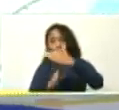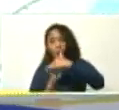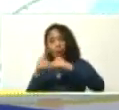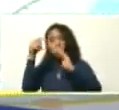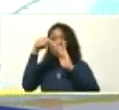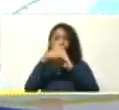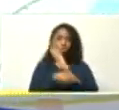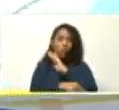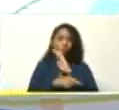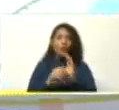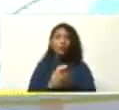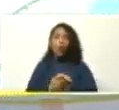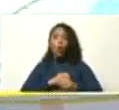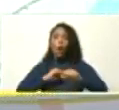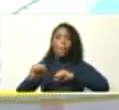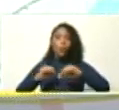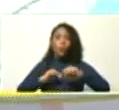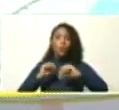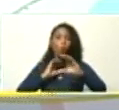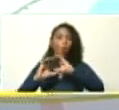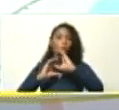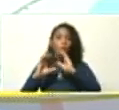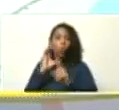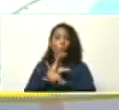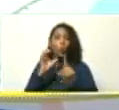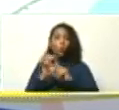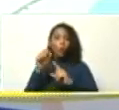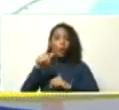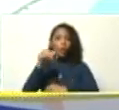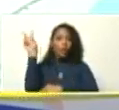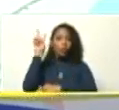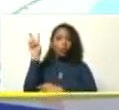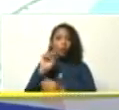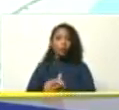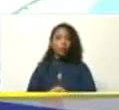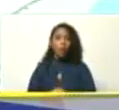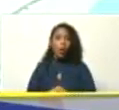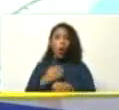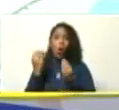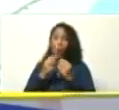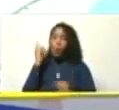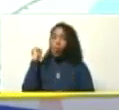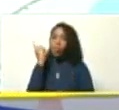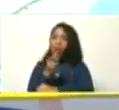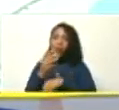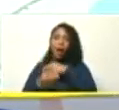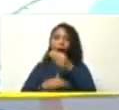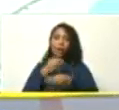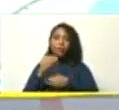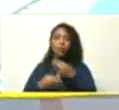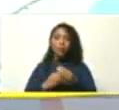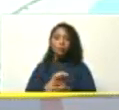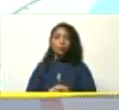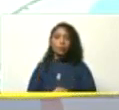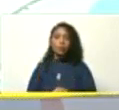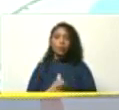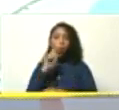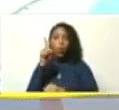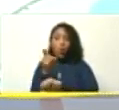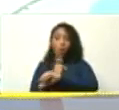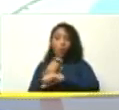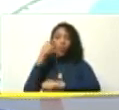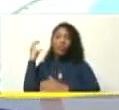profunda, con el movimiento comunicacional y cultural de Venezuela, como debe ser. Un gobierno de